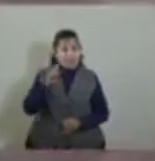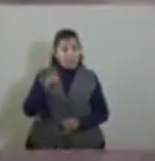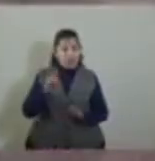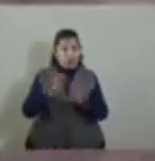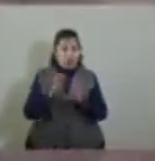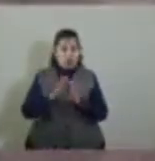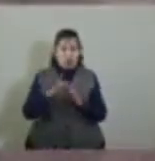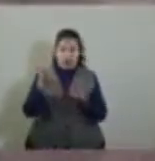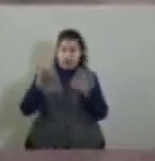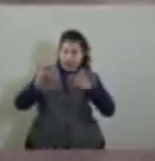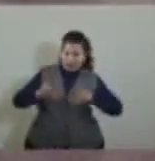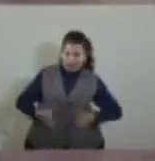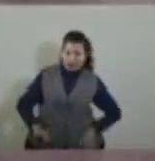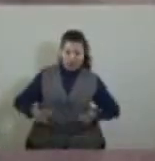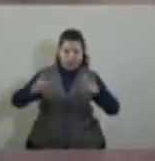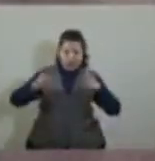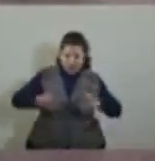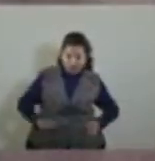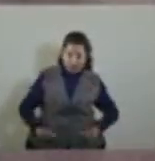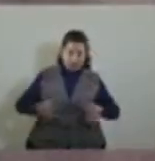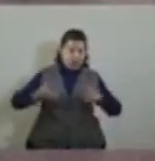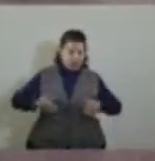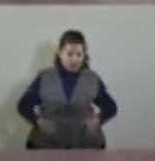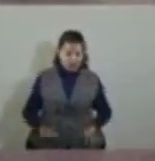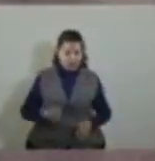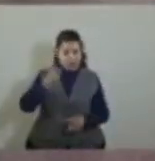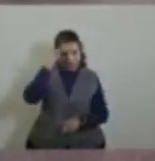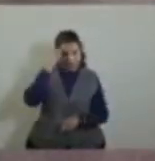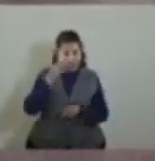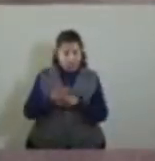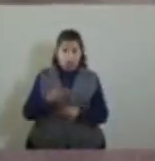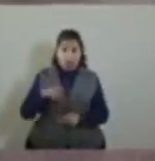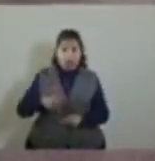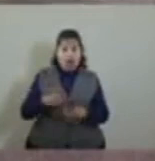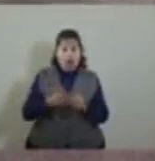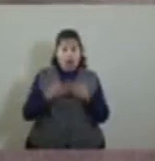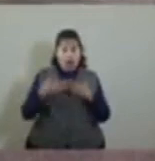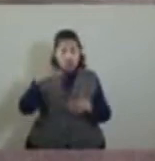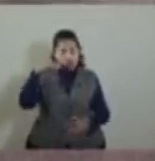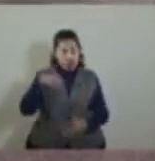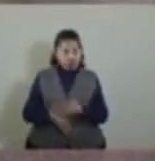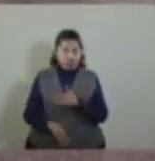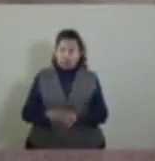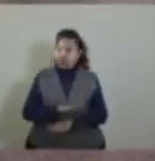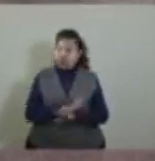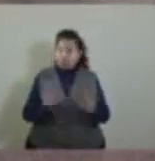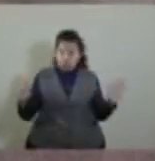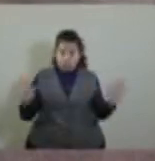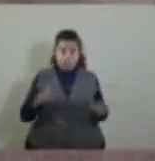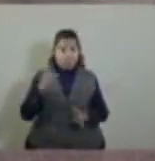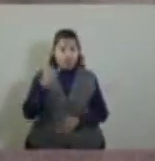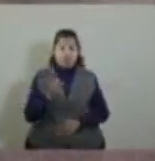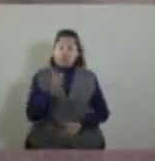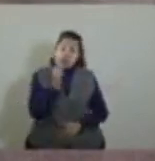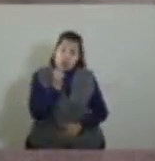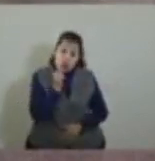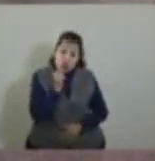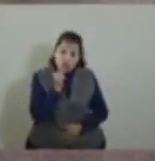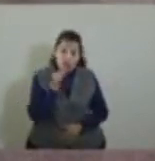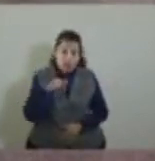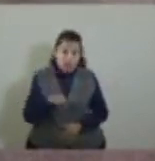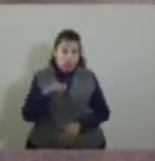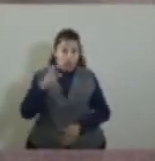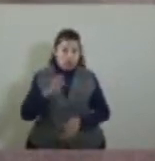saqueado, desfondado, está en quiebra. La seguridad pública se encuentra en su